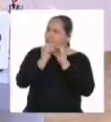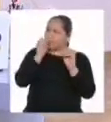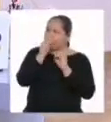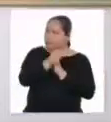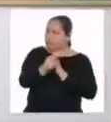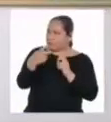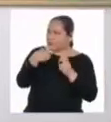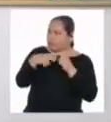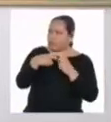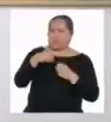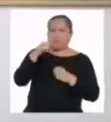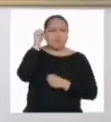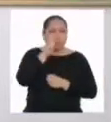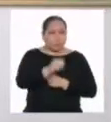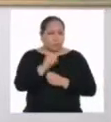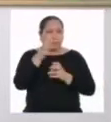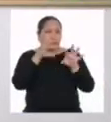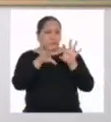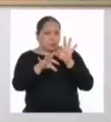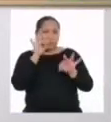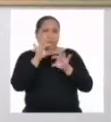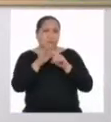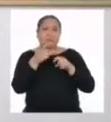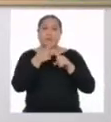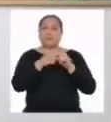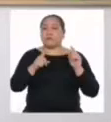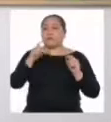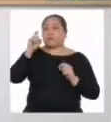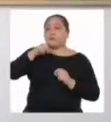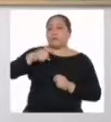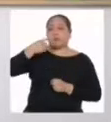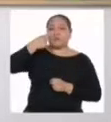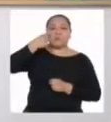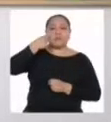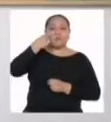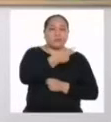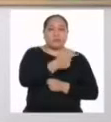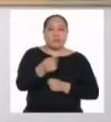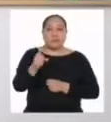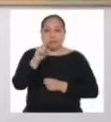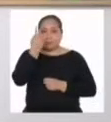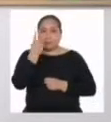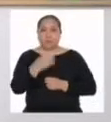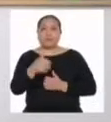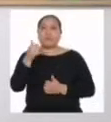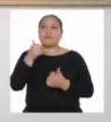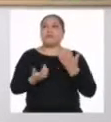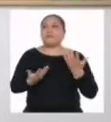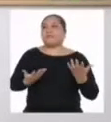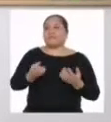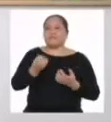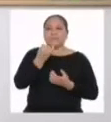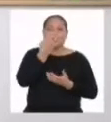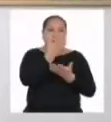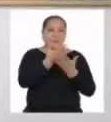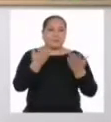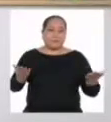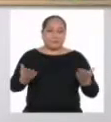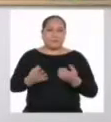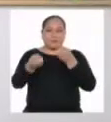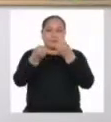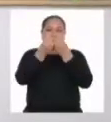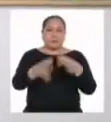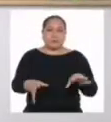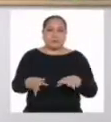esos problemas? Claro que las encontraremos, pero tenemos que conocer primero cómo ciertas actividades ocasionan